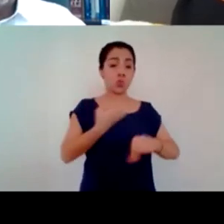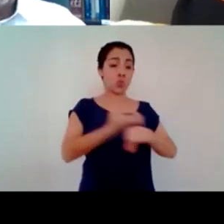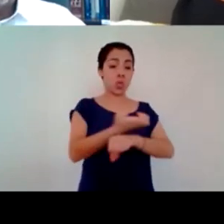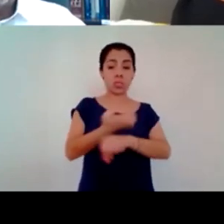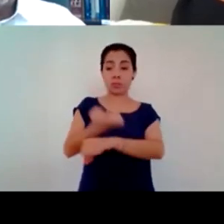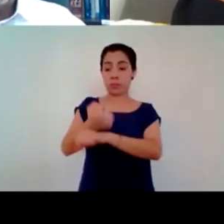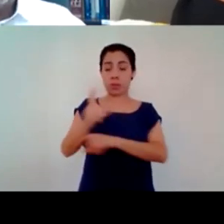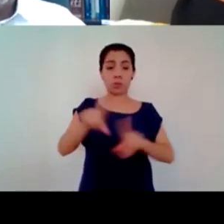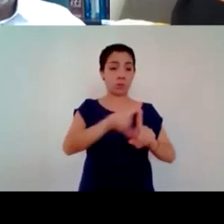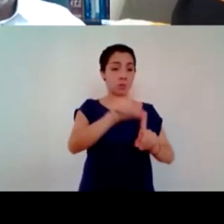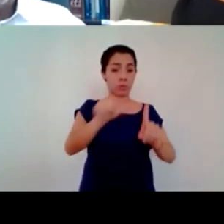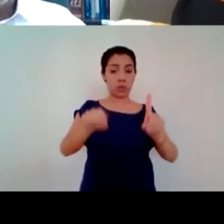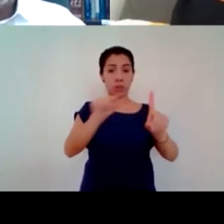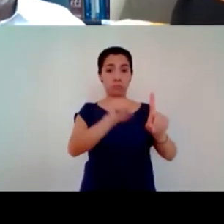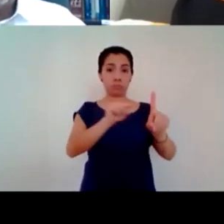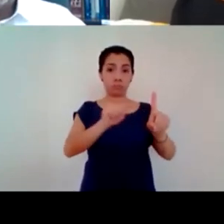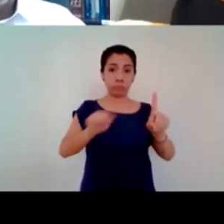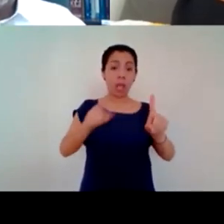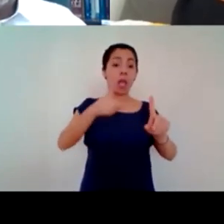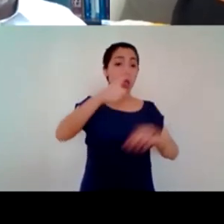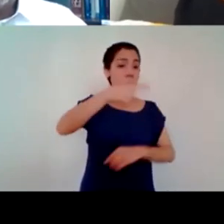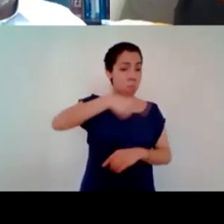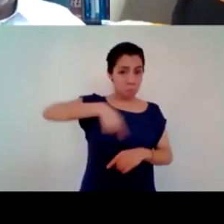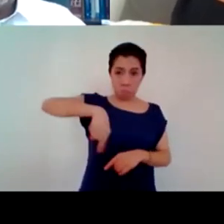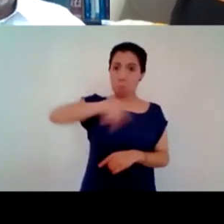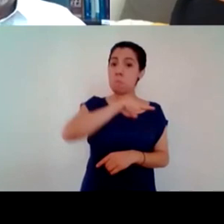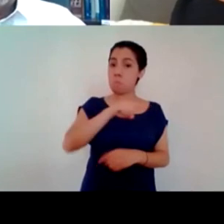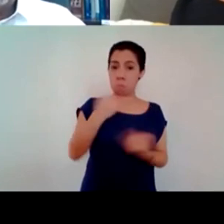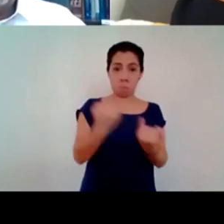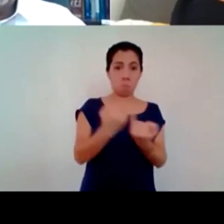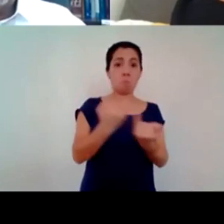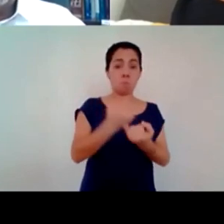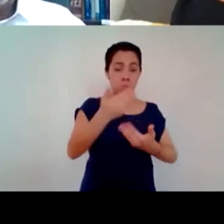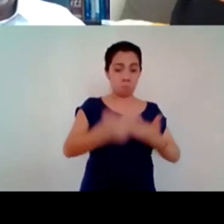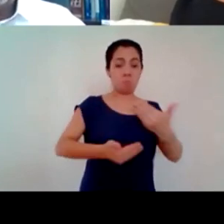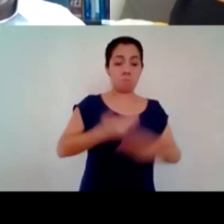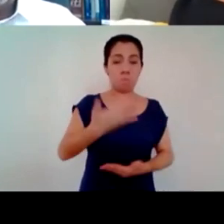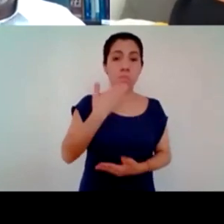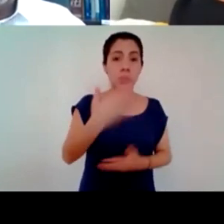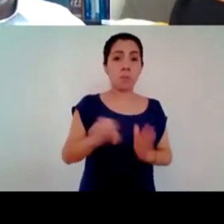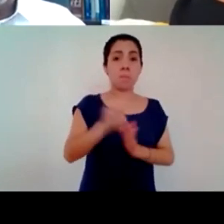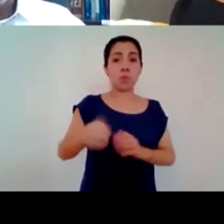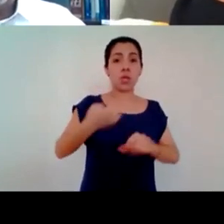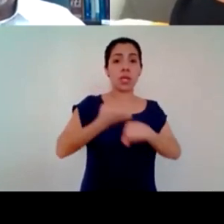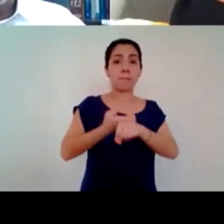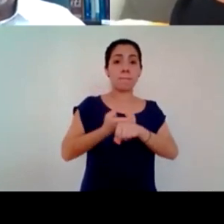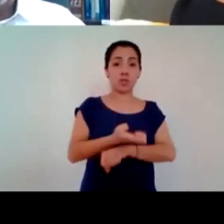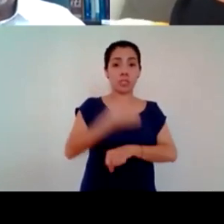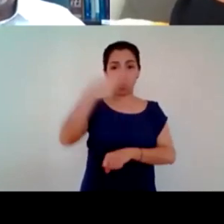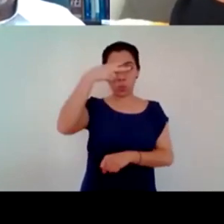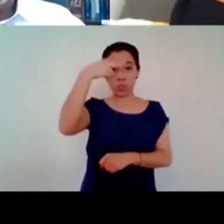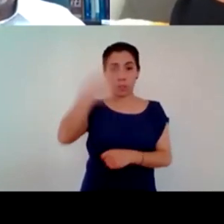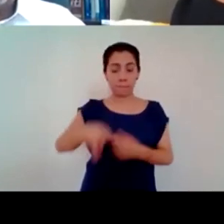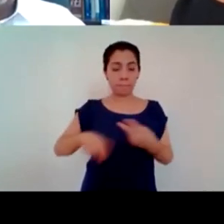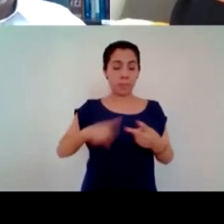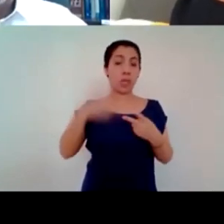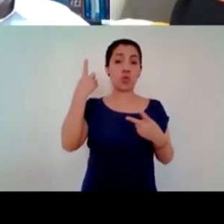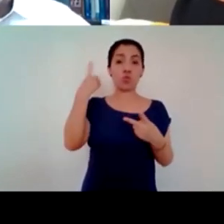que han avanzado mucho, sustancialmente. Por ejemplo, tenemos el Estado de México,